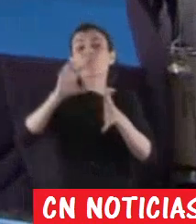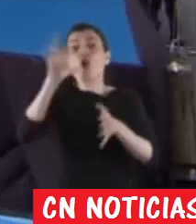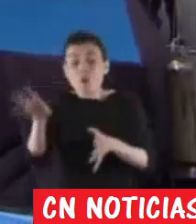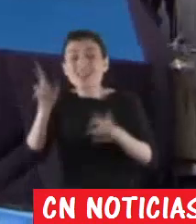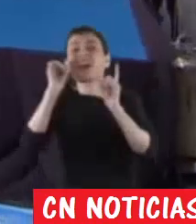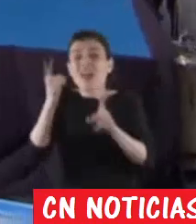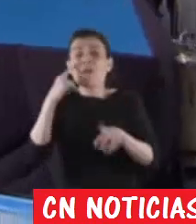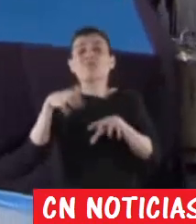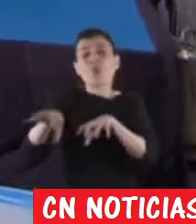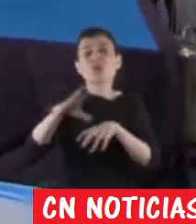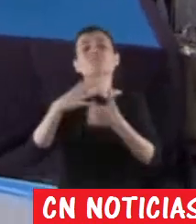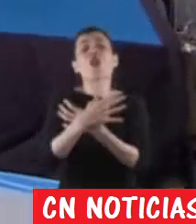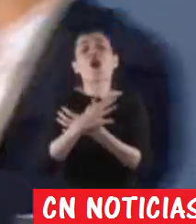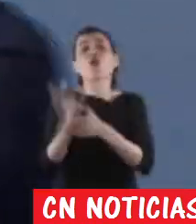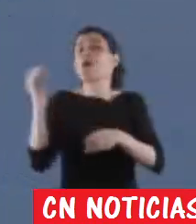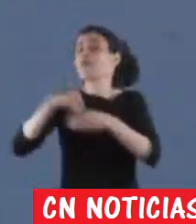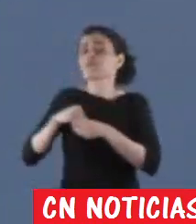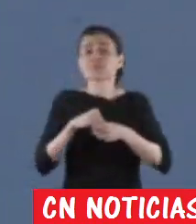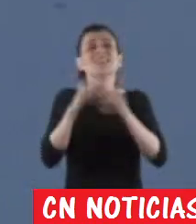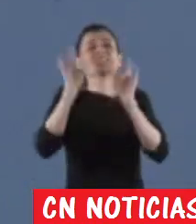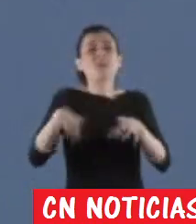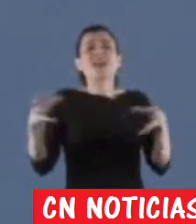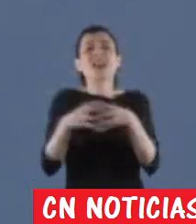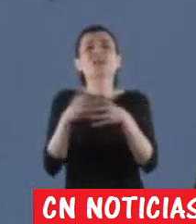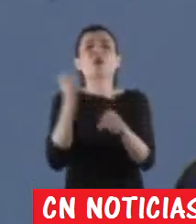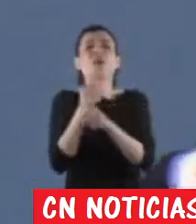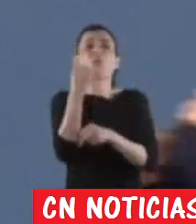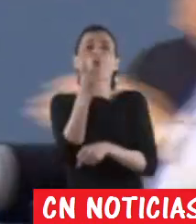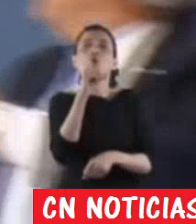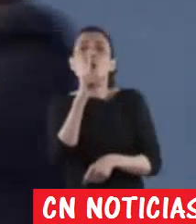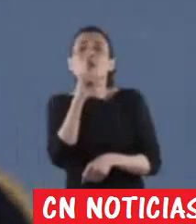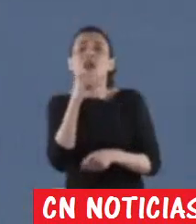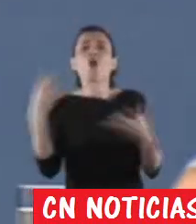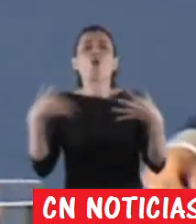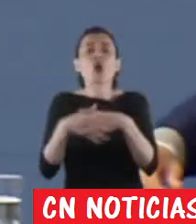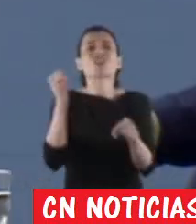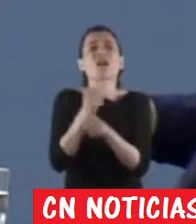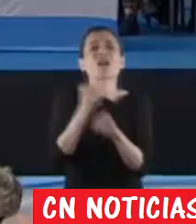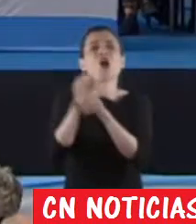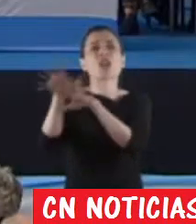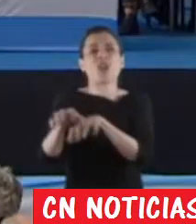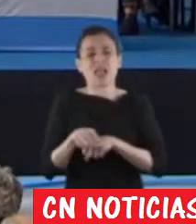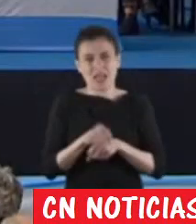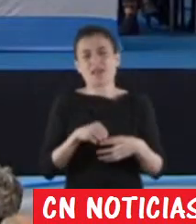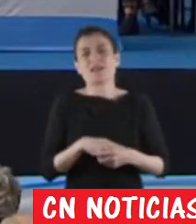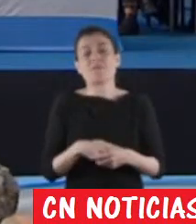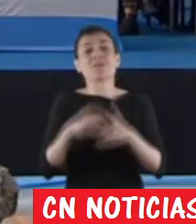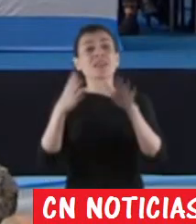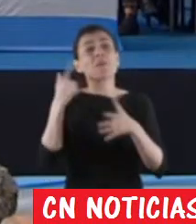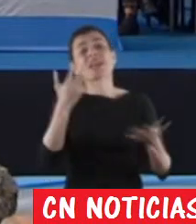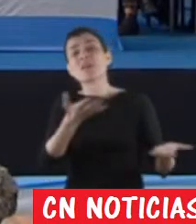municipio de Lomas y la Unión de Trabajadores de la Tierra. Invitamos a suscribir al